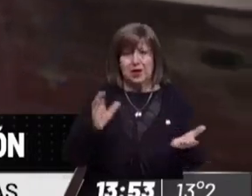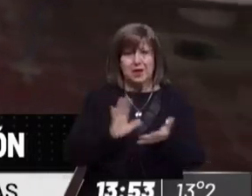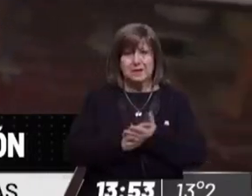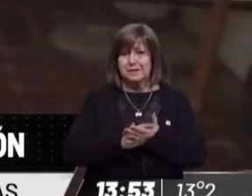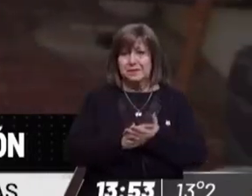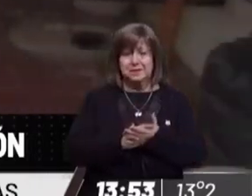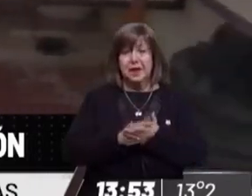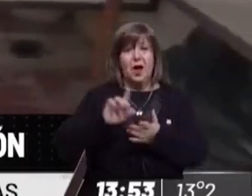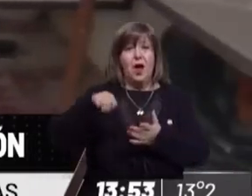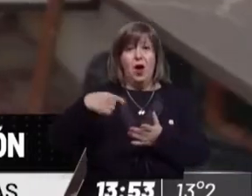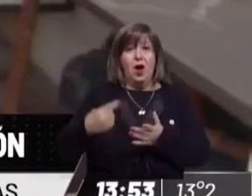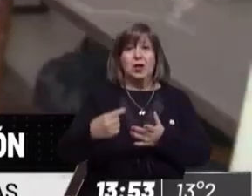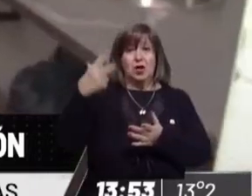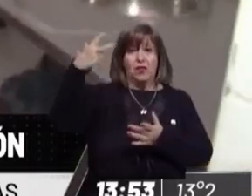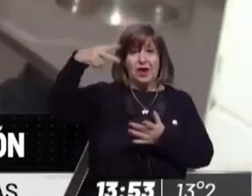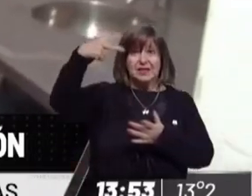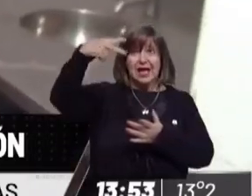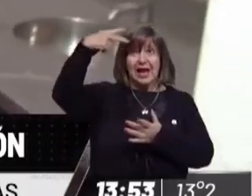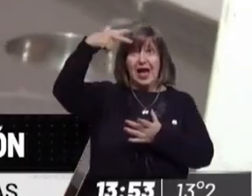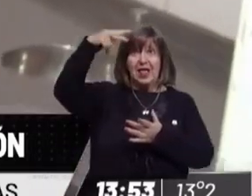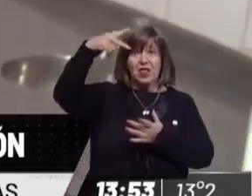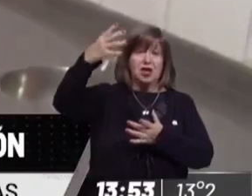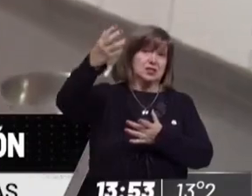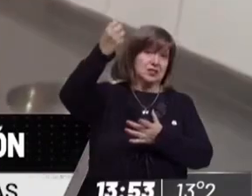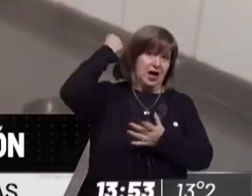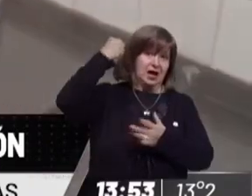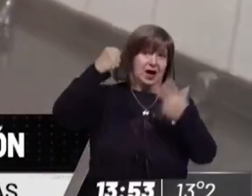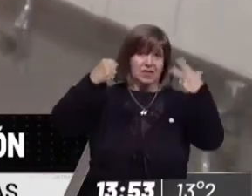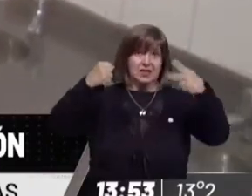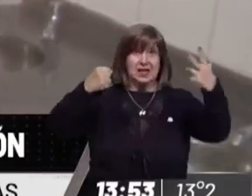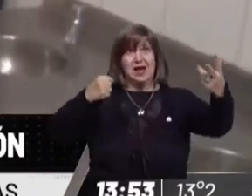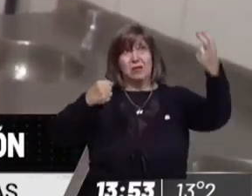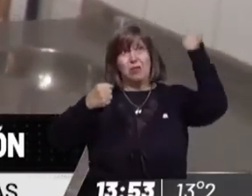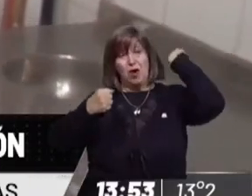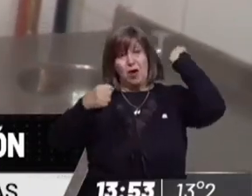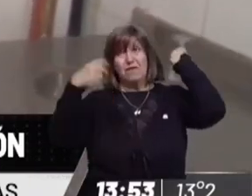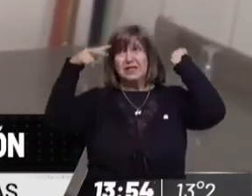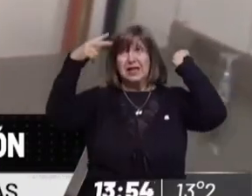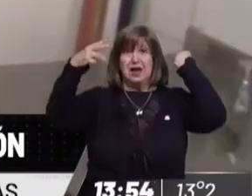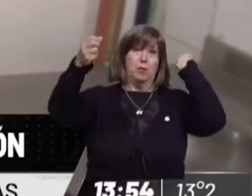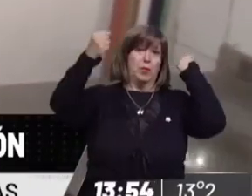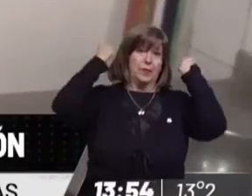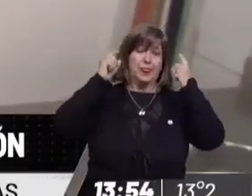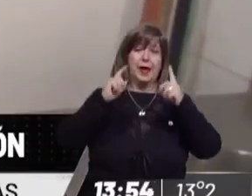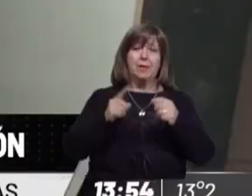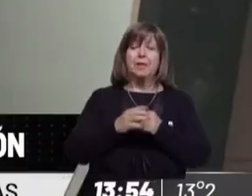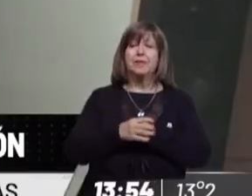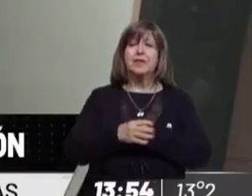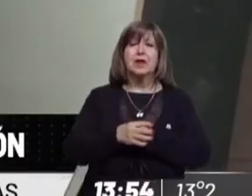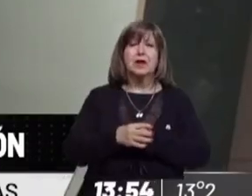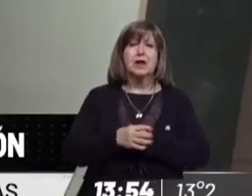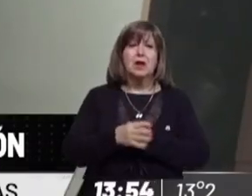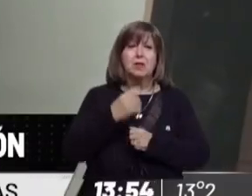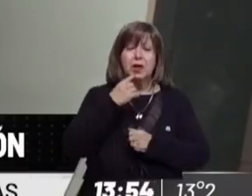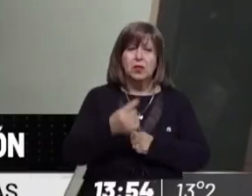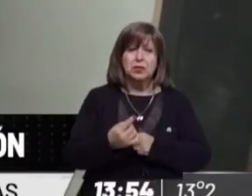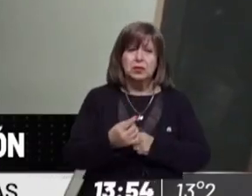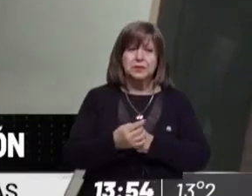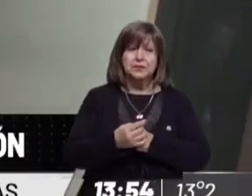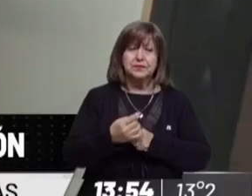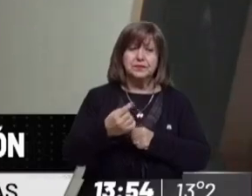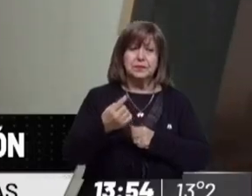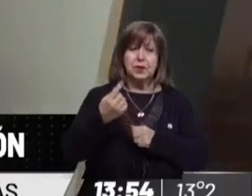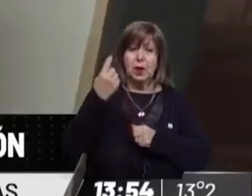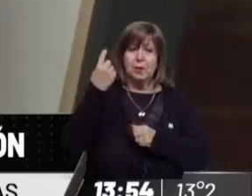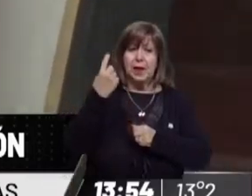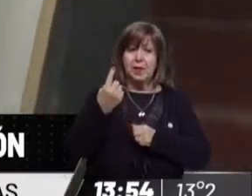sí, también se llevaron algunos ventiladores de techo. No. ¿Hay detenidos? ¿Es la primera vez que ocurre en este establecimiento? No, no se sabe nada, no